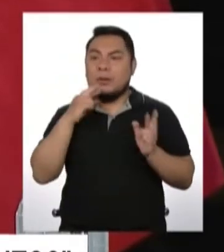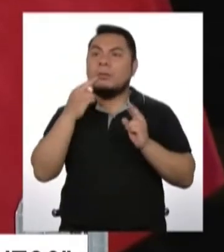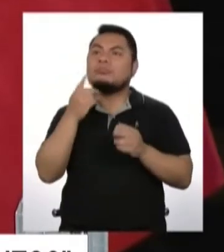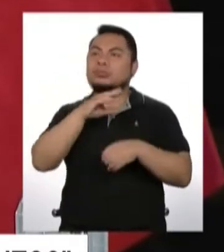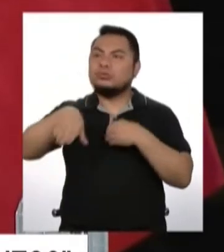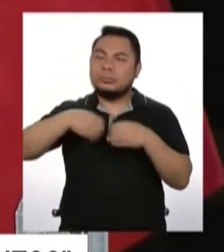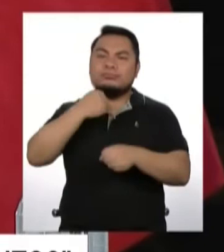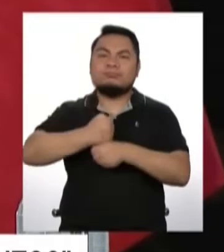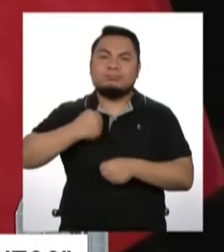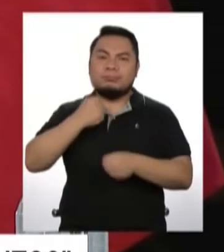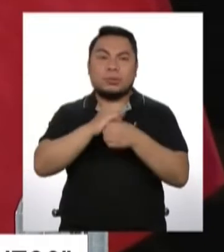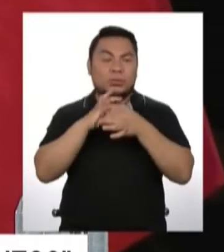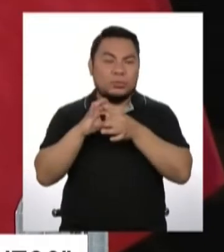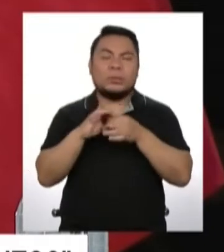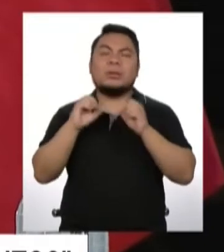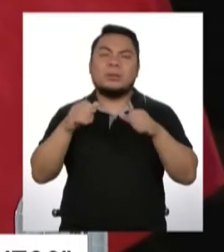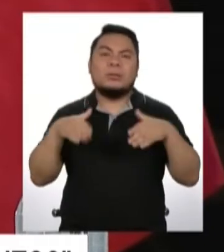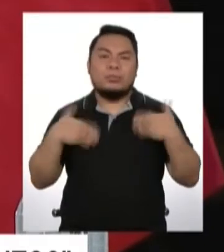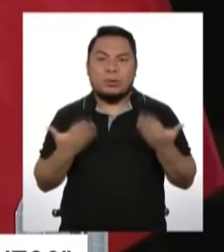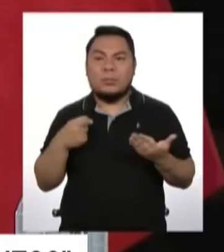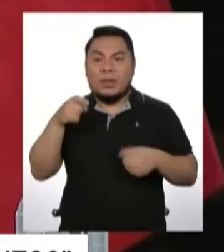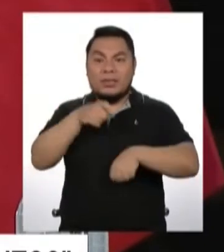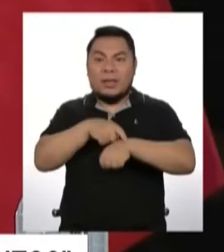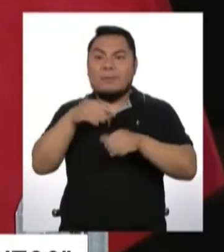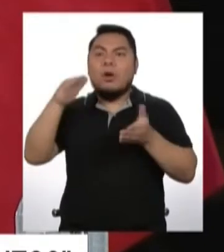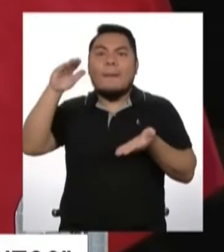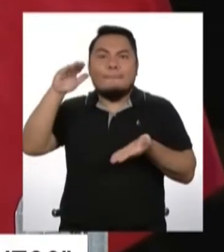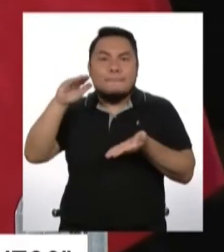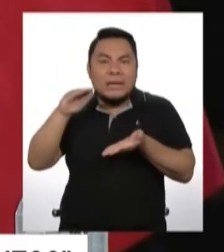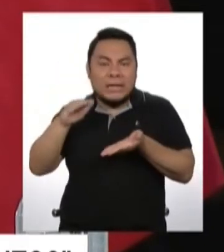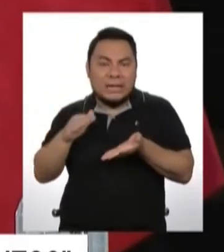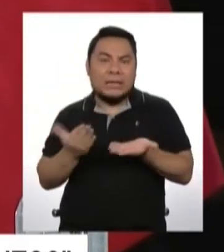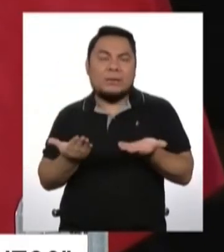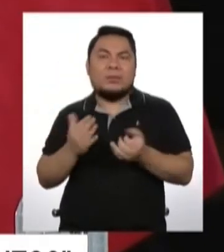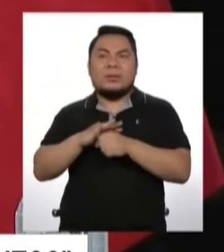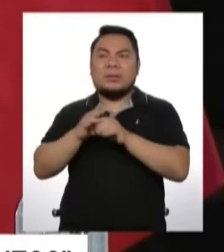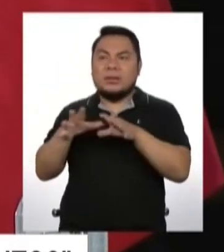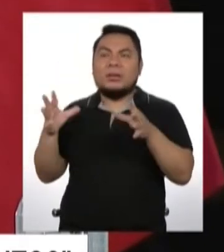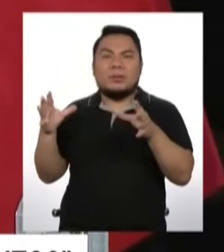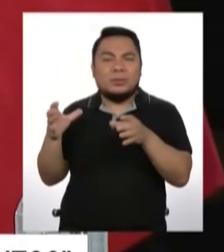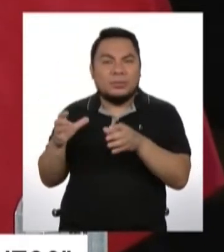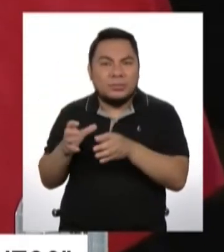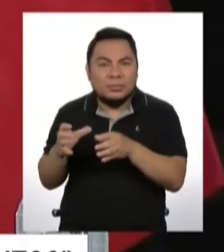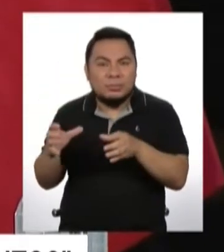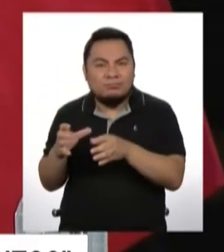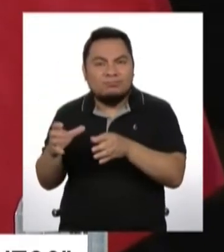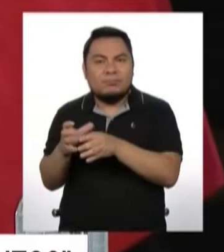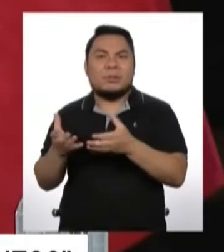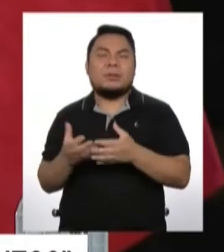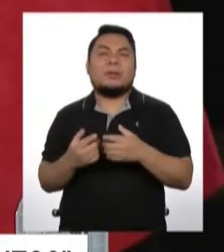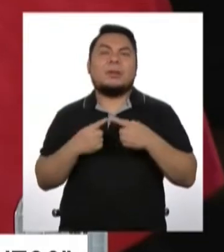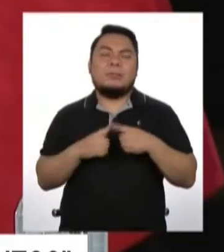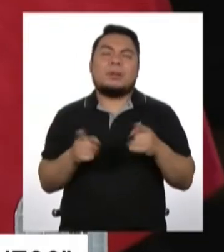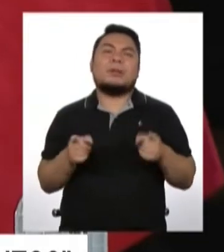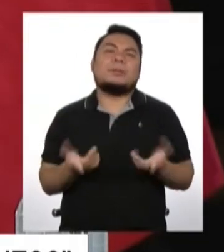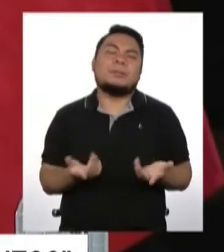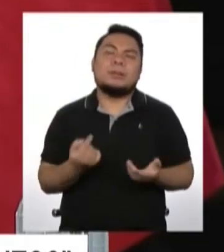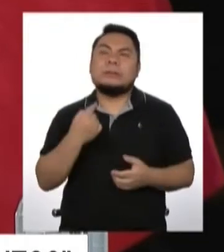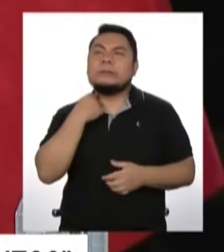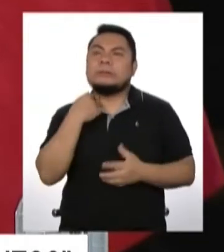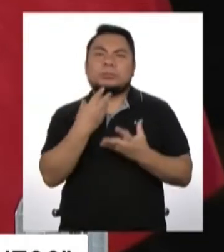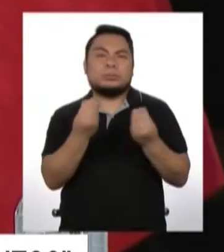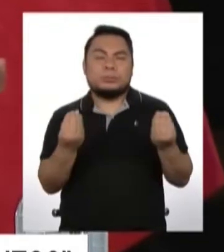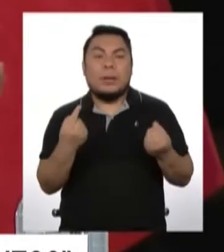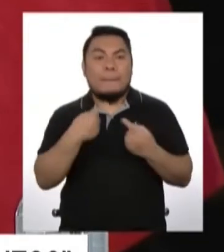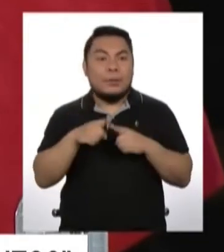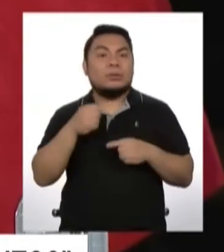todos vamos a cortar los tiempos y vamos a minorar el daño que podría afectar, pero que si lo